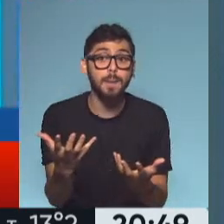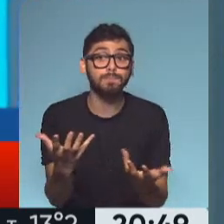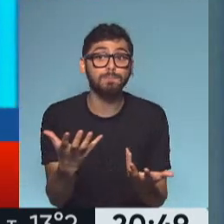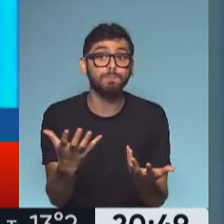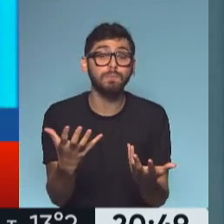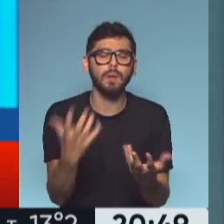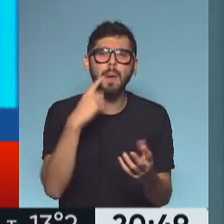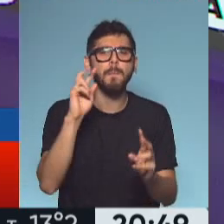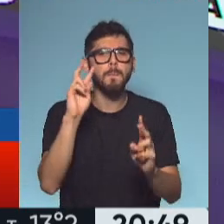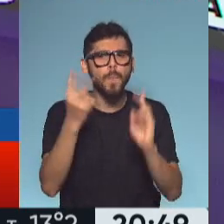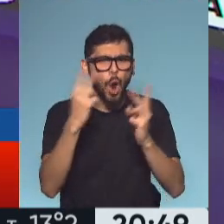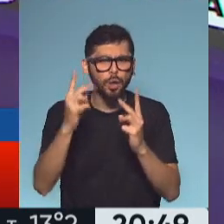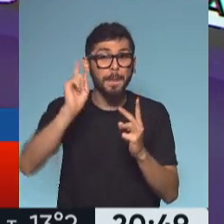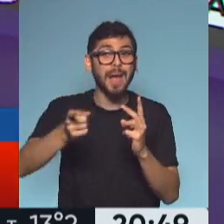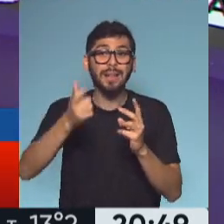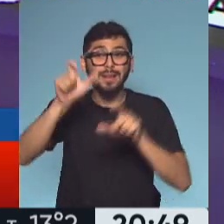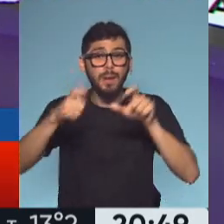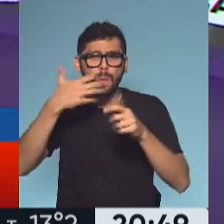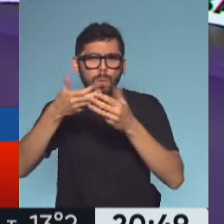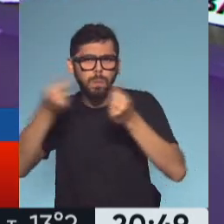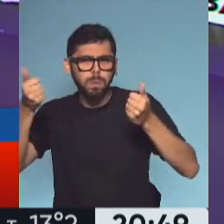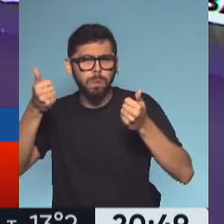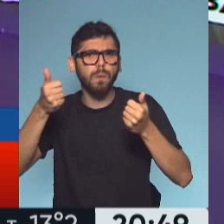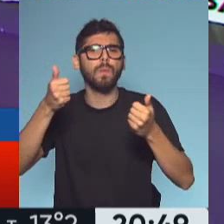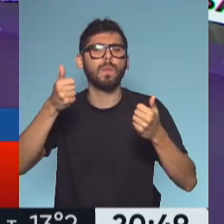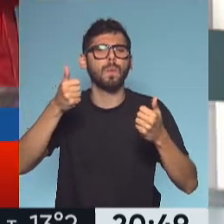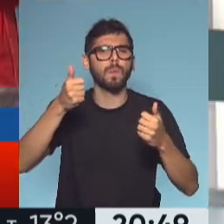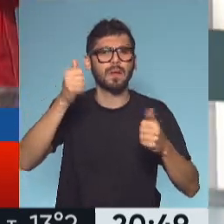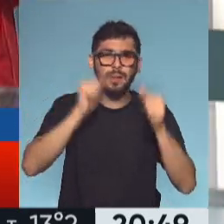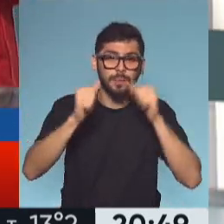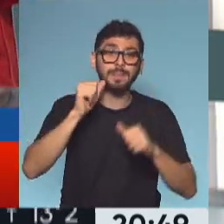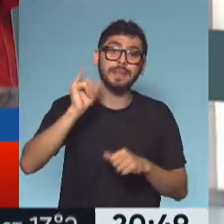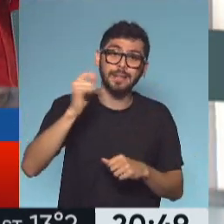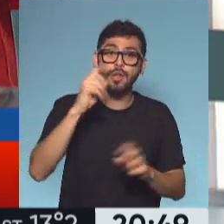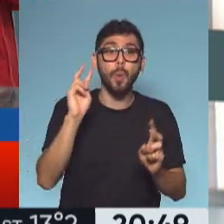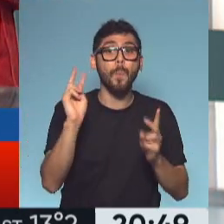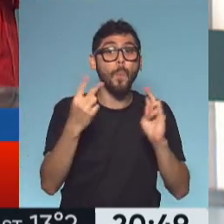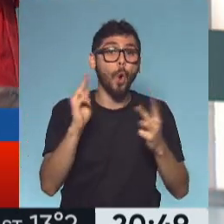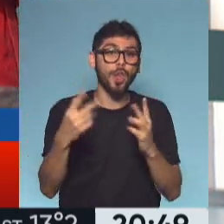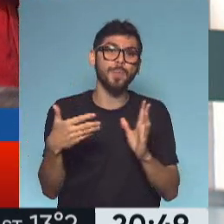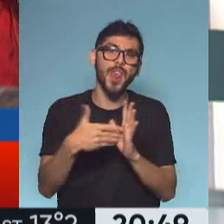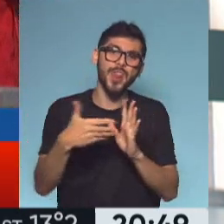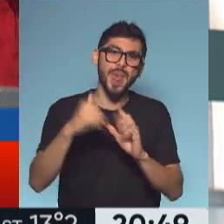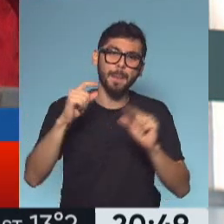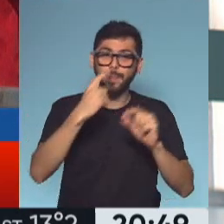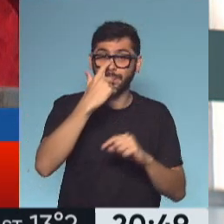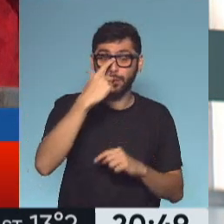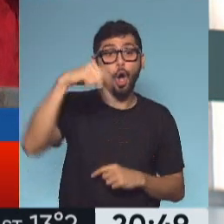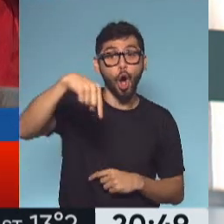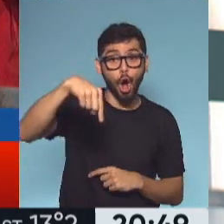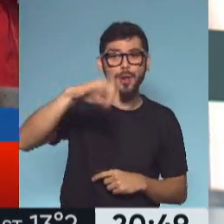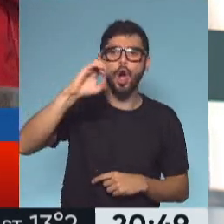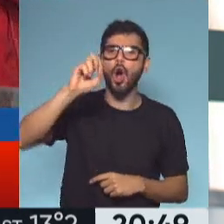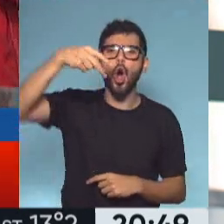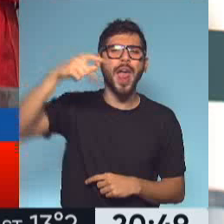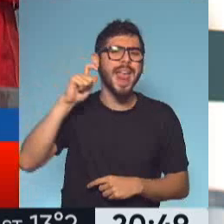escala? Muertos, desaparecidos también y heridos. De hecho, la cifra de muertos varía. De hecho, hoy la ONG